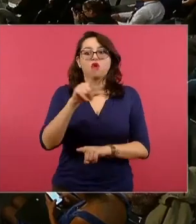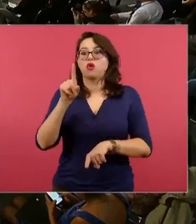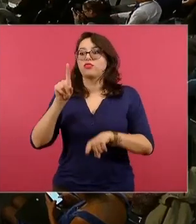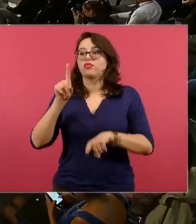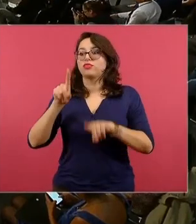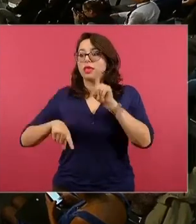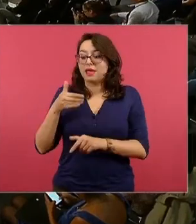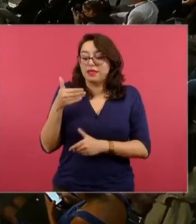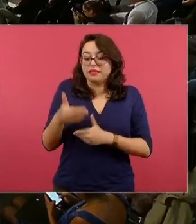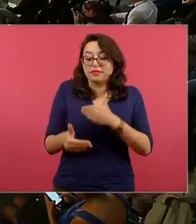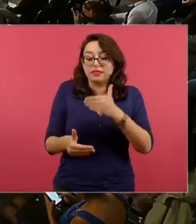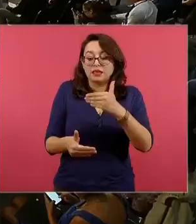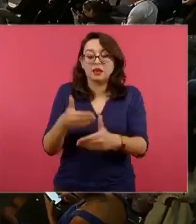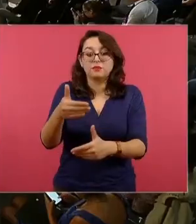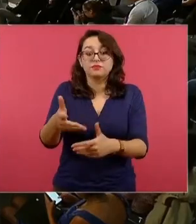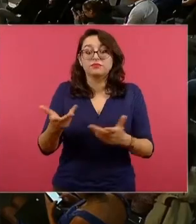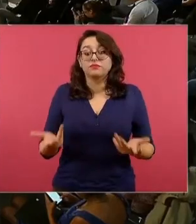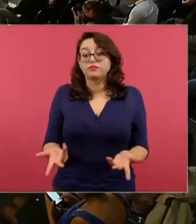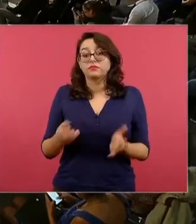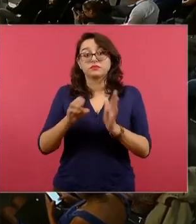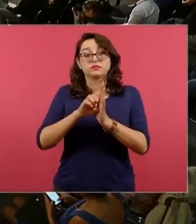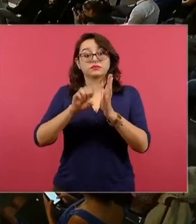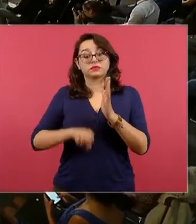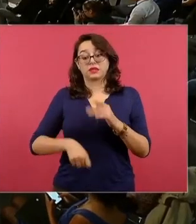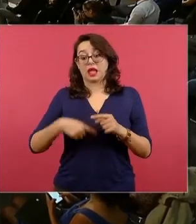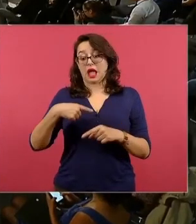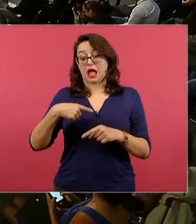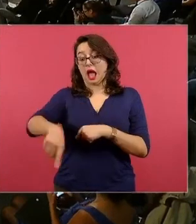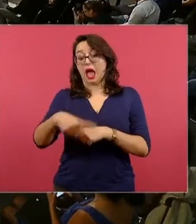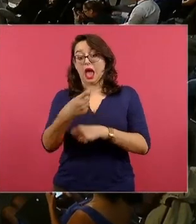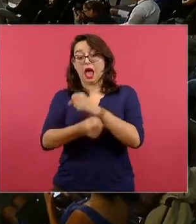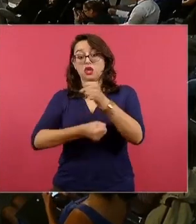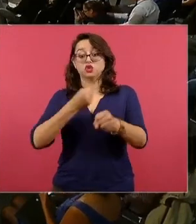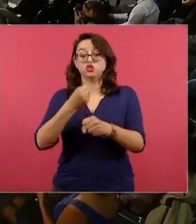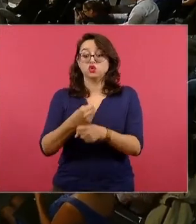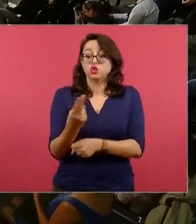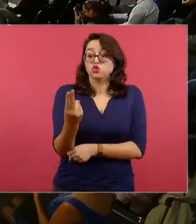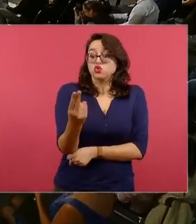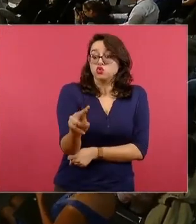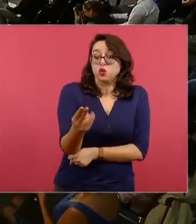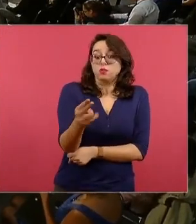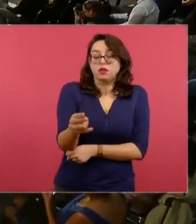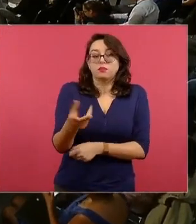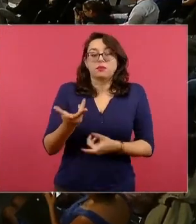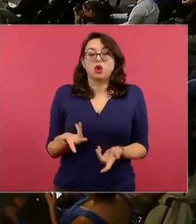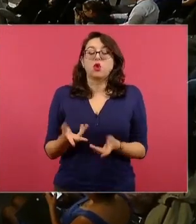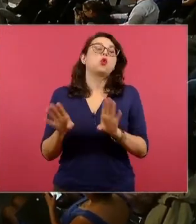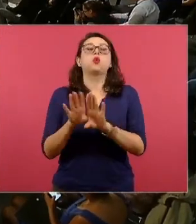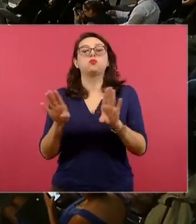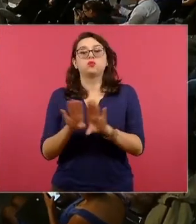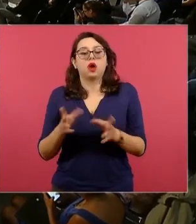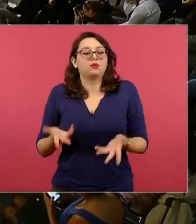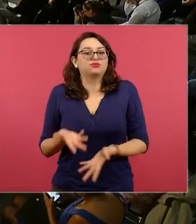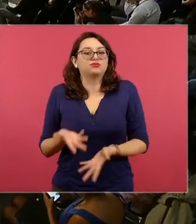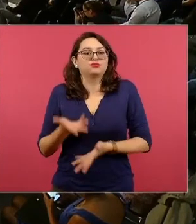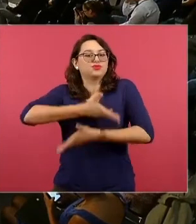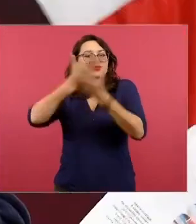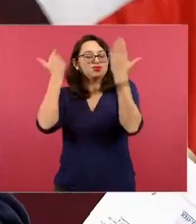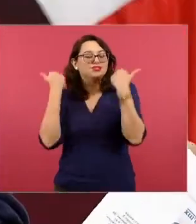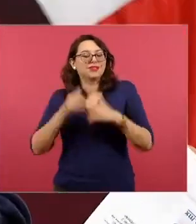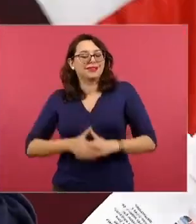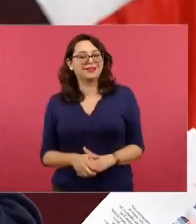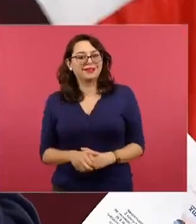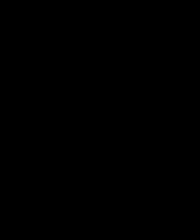el mes de noviembre de este año? Pues no lo sé, porque no sé qué cosas estén pasando en México en el mes